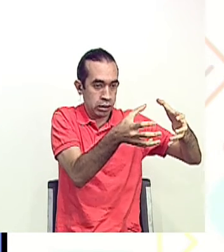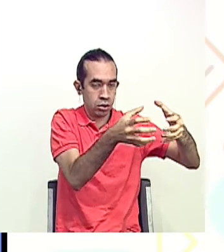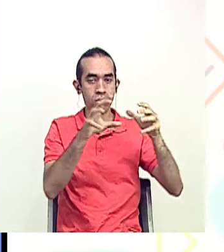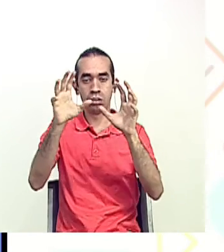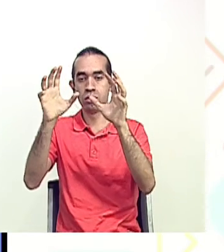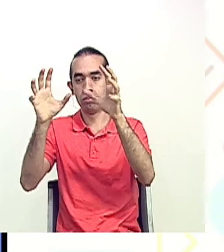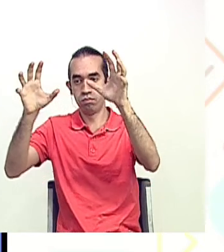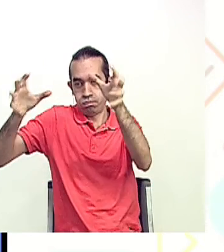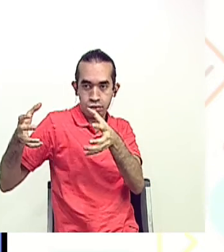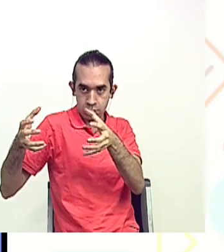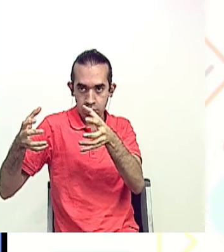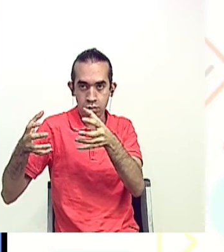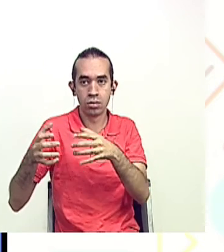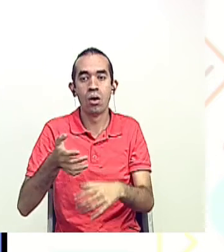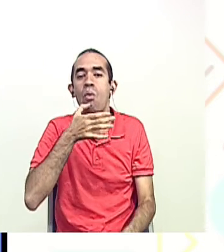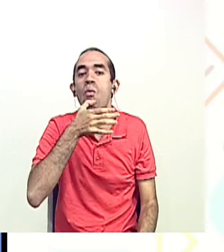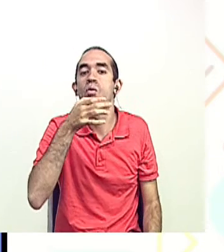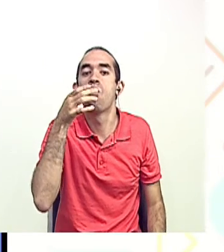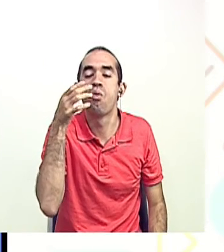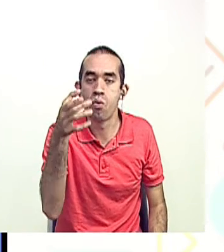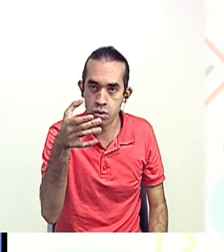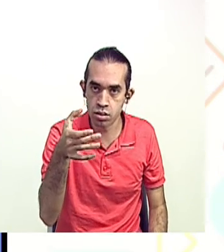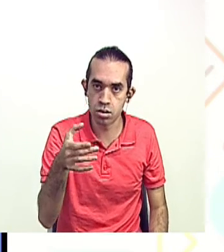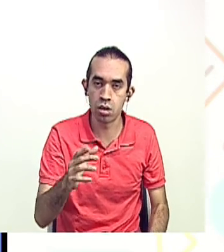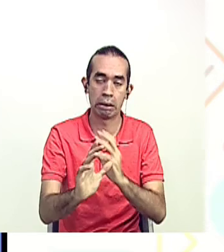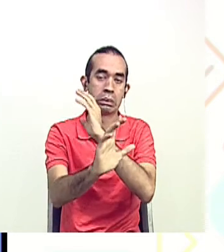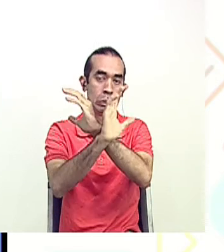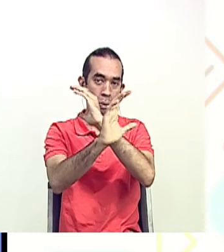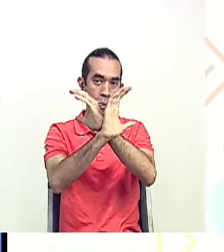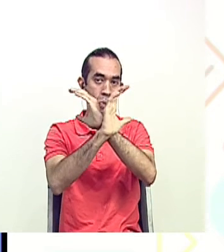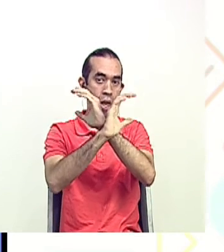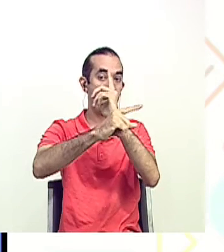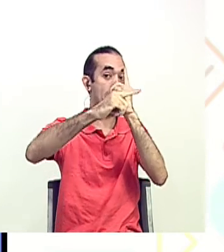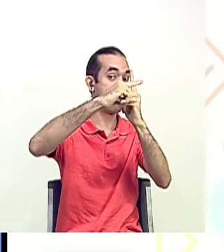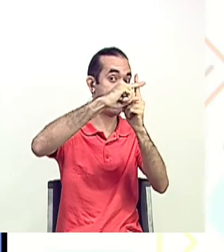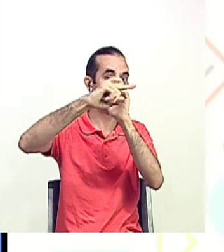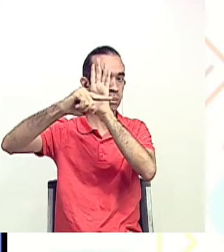Entonces, una recomendación es tener cuidado con los signos.